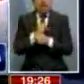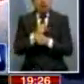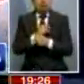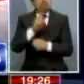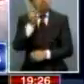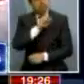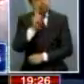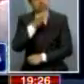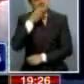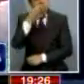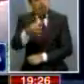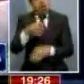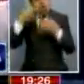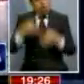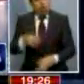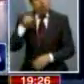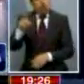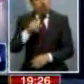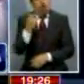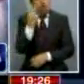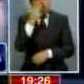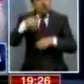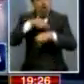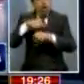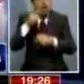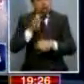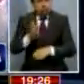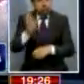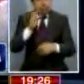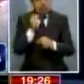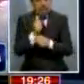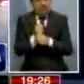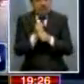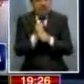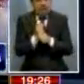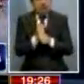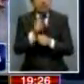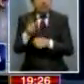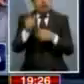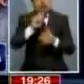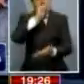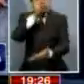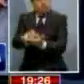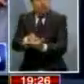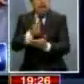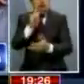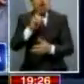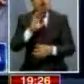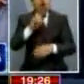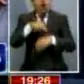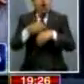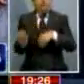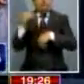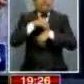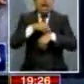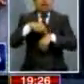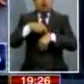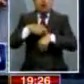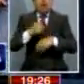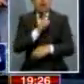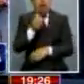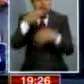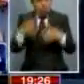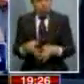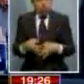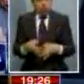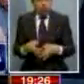yo les digo, ¿y acaso es justo que trabajen 12 horas seguidas? ¿Acaso es justo que no les paguen horas extraordinarias? ¿Acaso es justo que